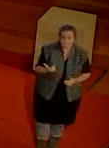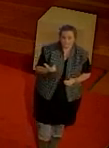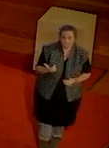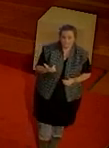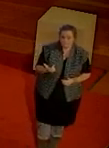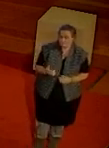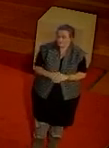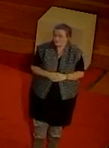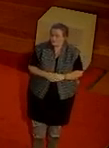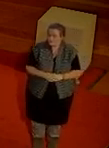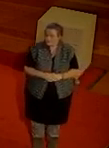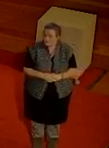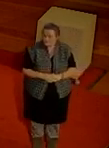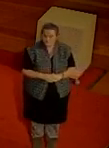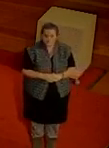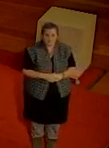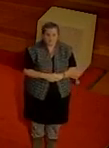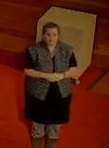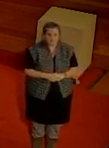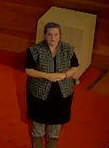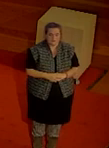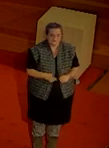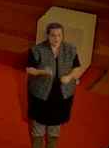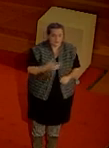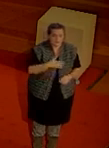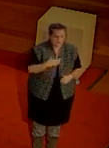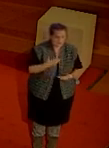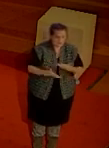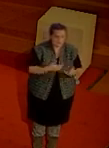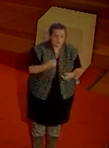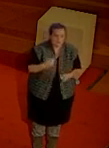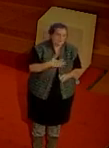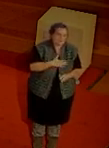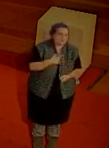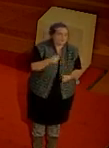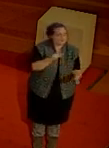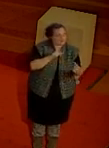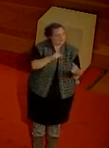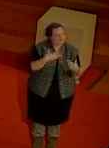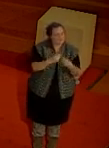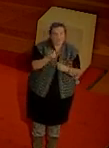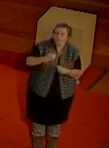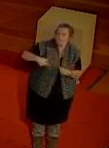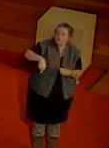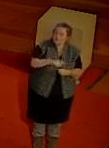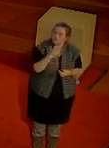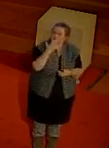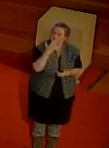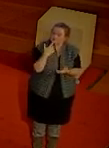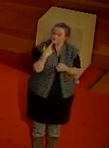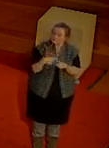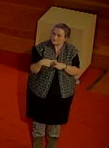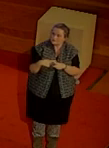dejando Ojalá espacio suficiente para que luego podamos dialogar podamos eh debatir sobre cualquiera de las cuestiones que yo